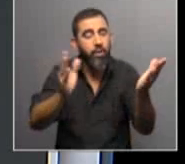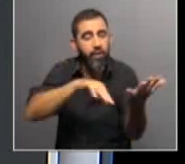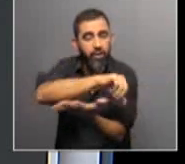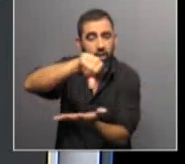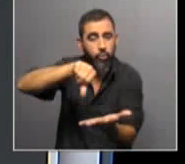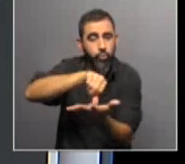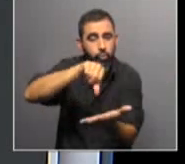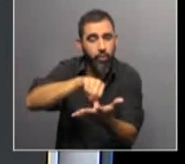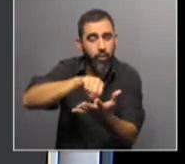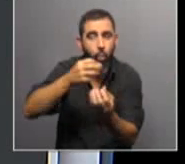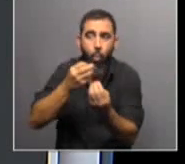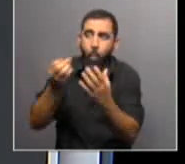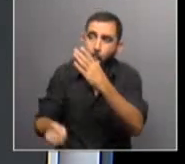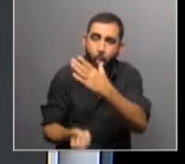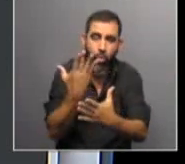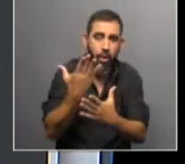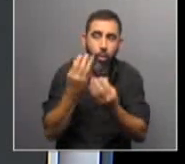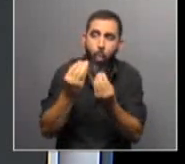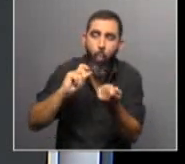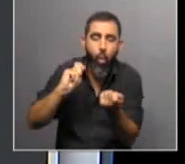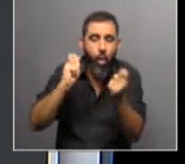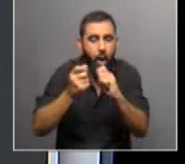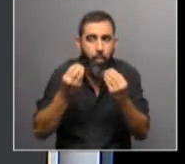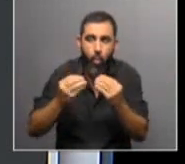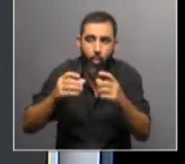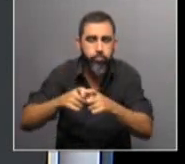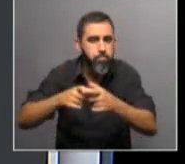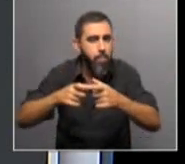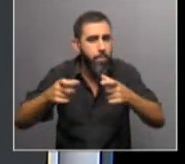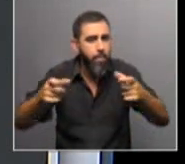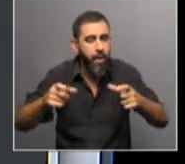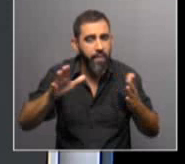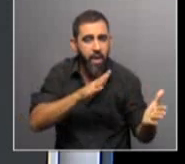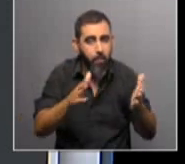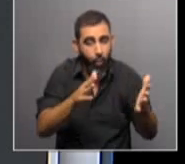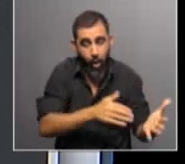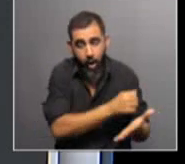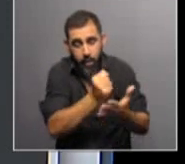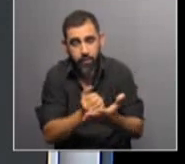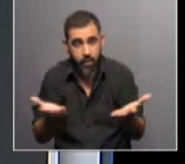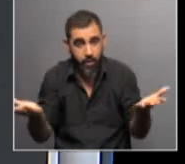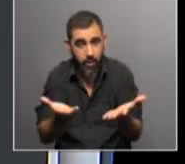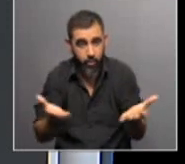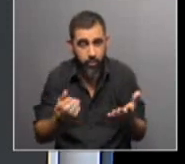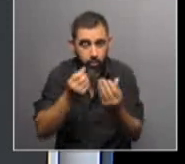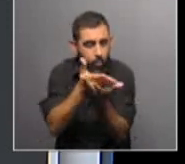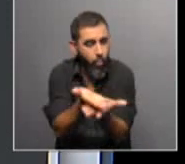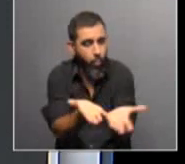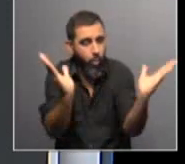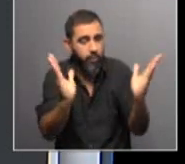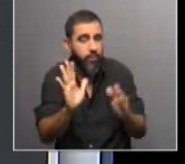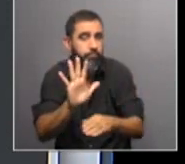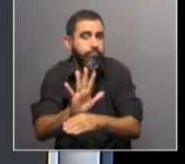en cuanto a su modernización y a cómo fue creciendo desde esa época en adelante, para poder mostrarla como